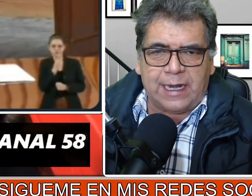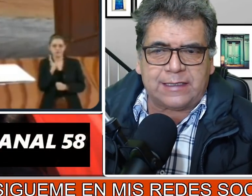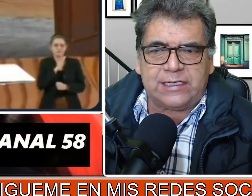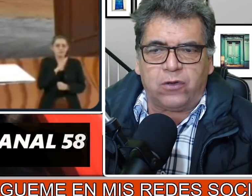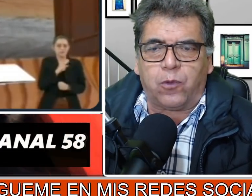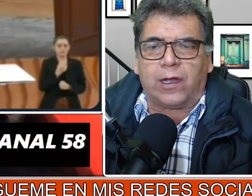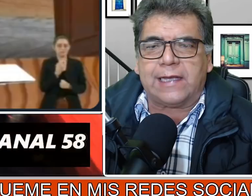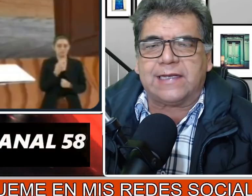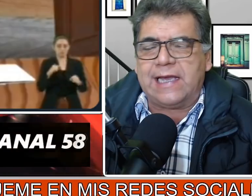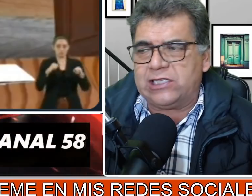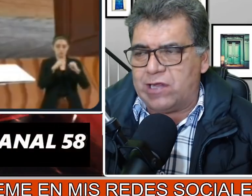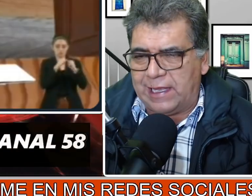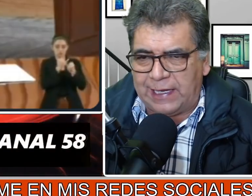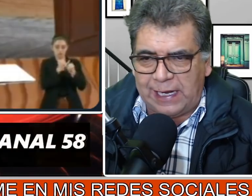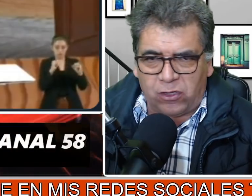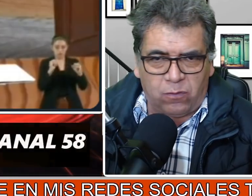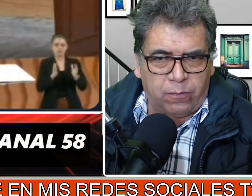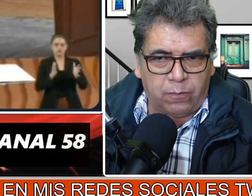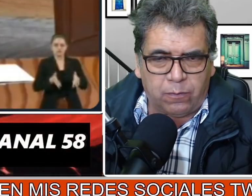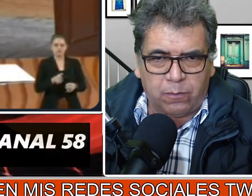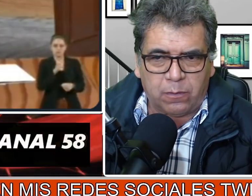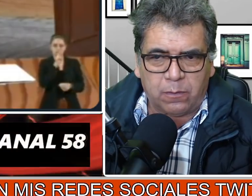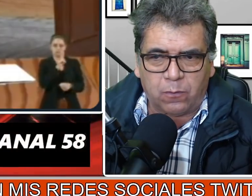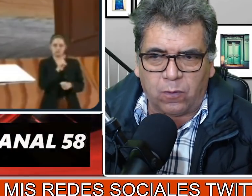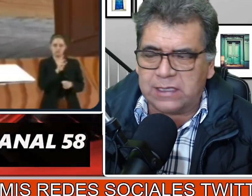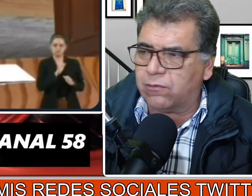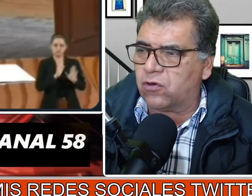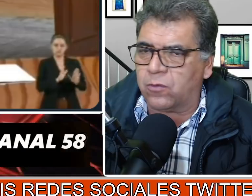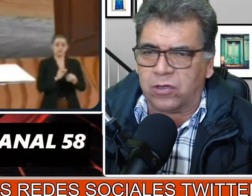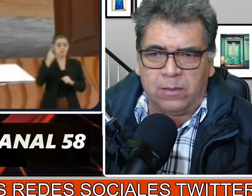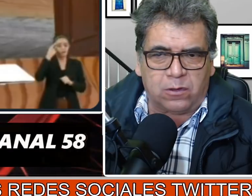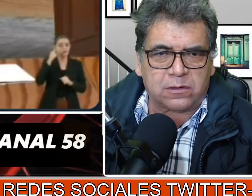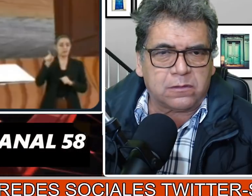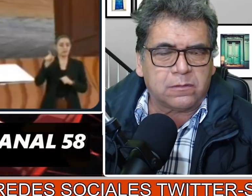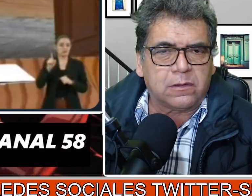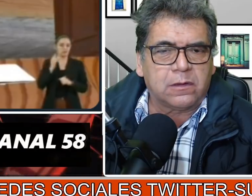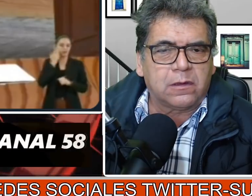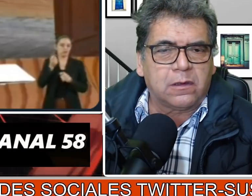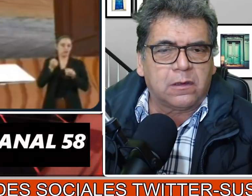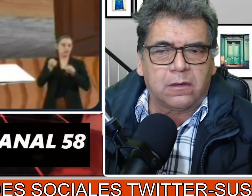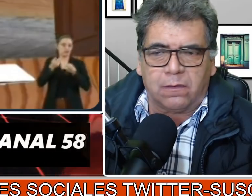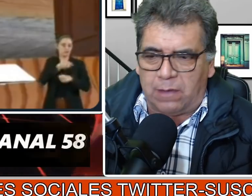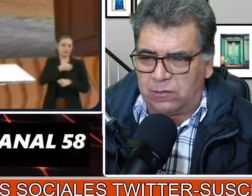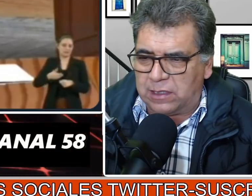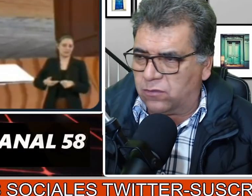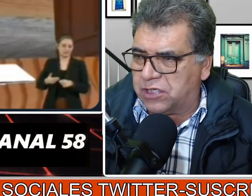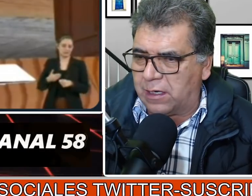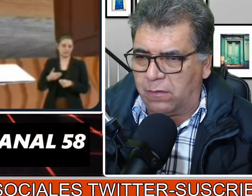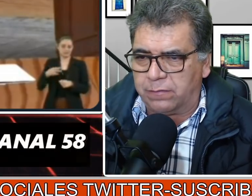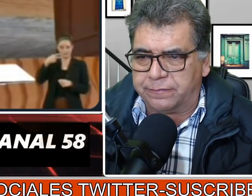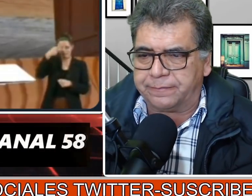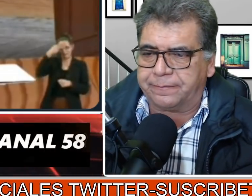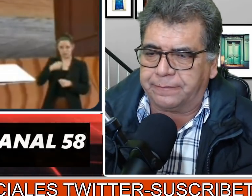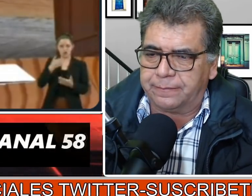dice en la sesión por qué se hizo el decreto, cuáles fueron los motivos. Vamos a